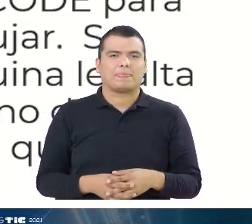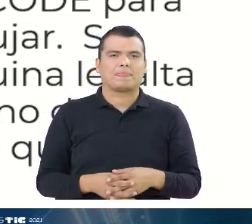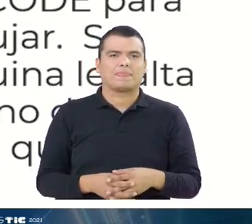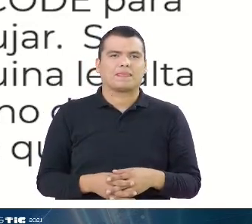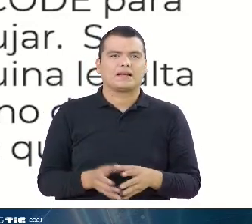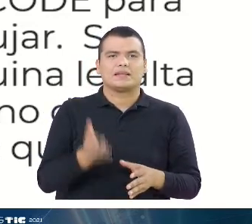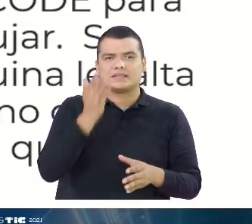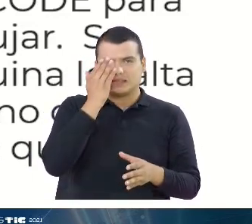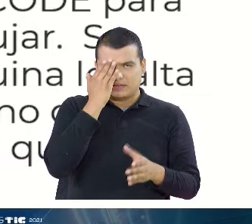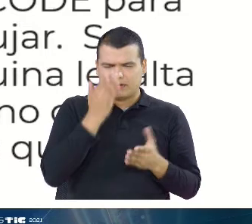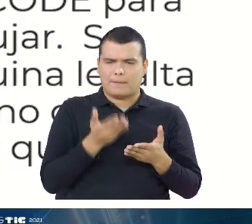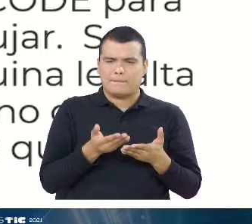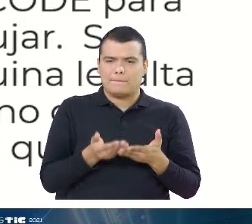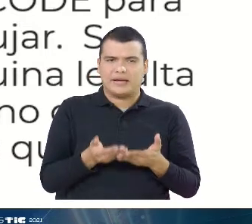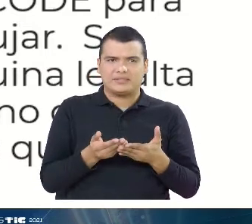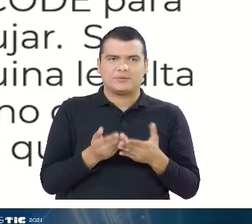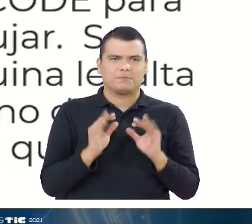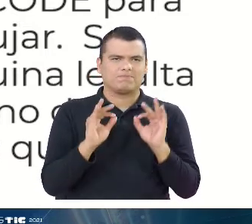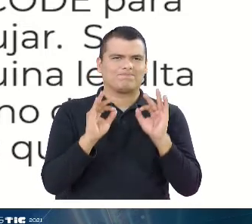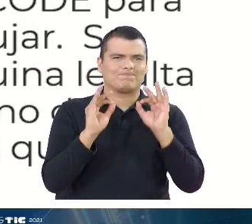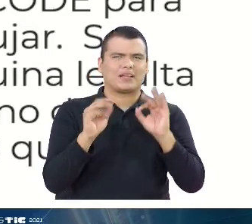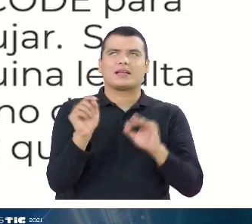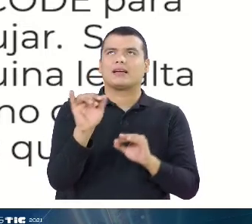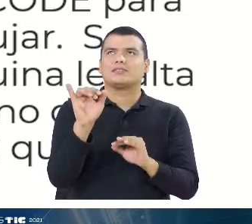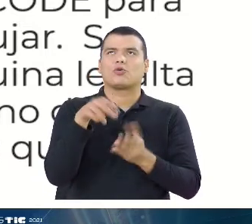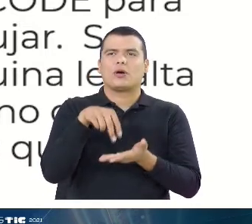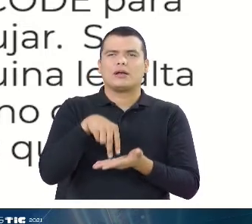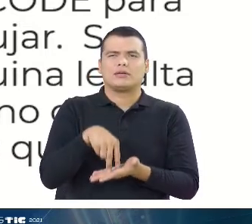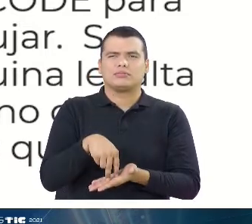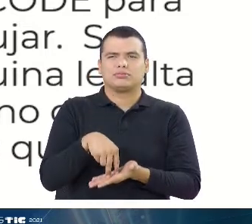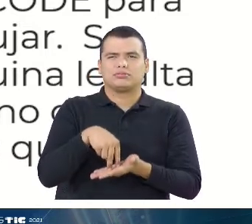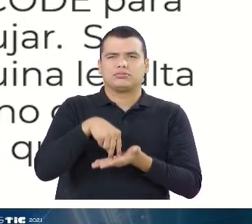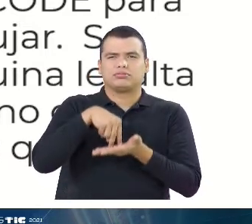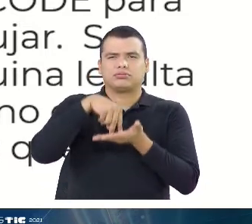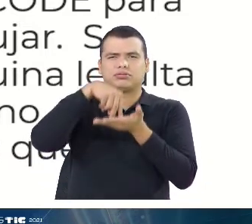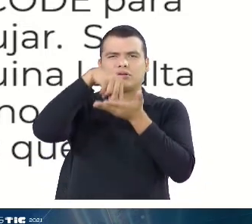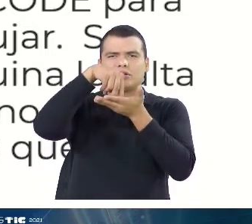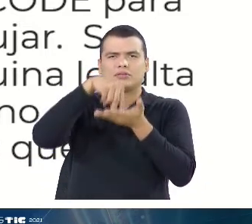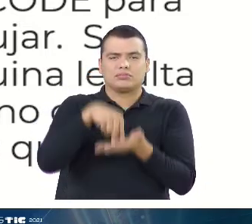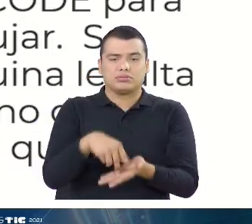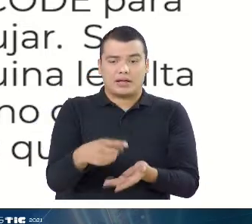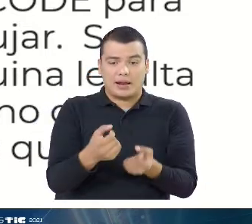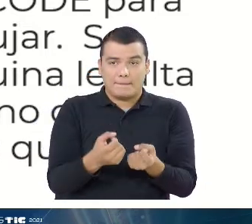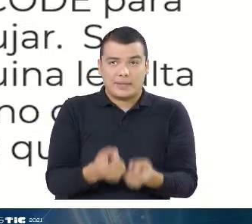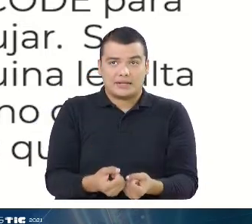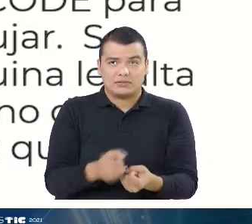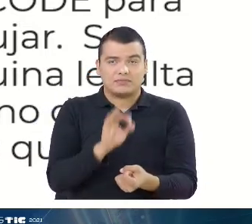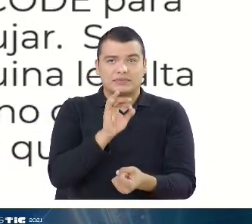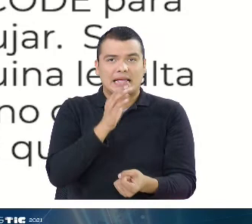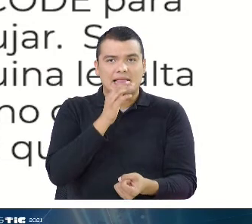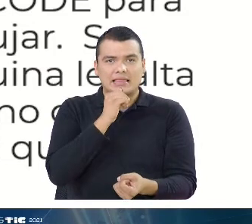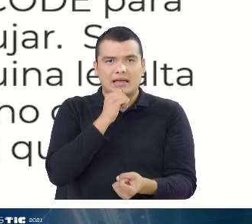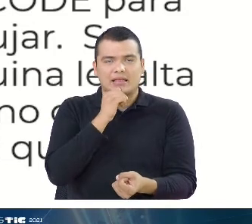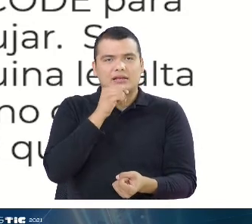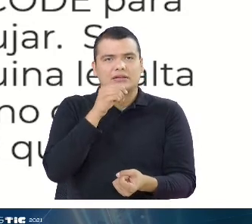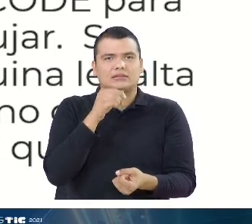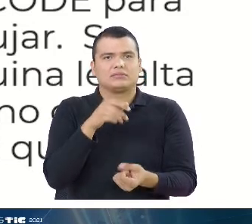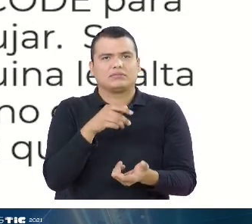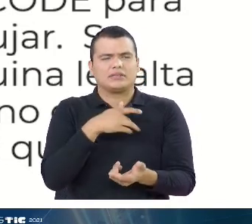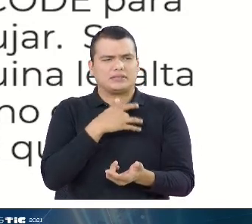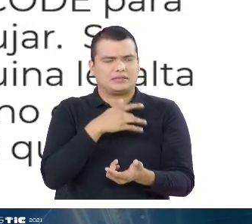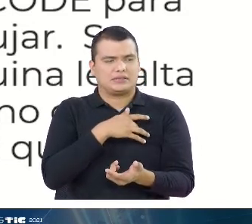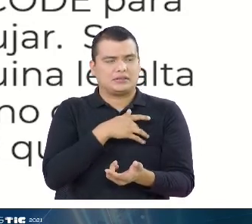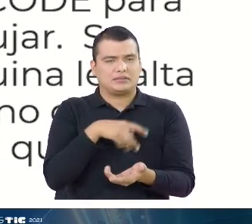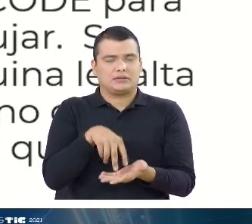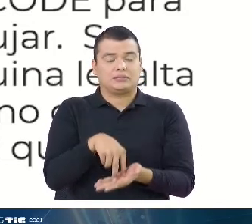que ser exacto. Es como en un ascensor. Si un ascensor no tiene los contrapesos adecuados, usted va a sentir que